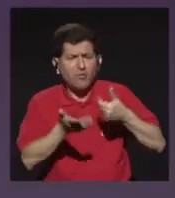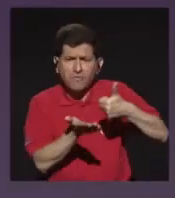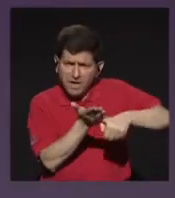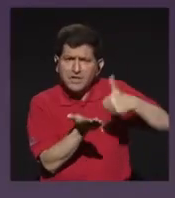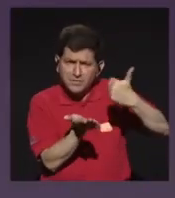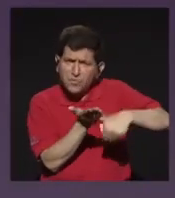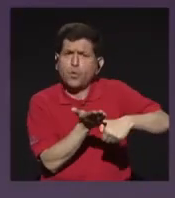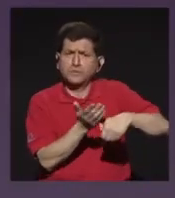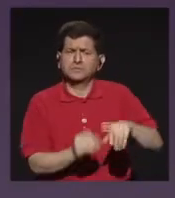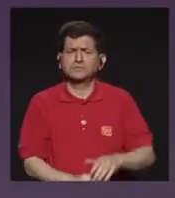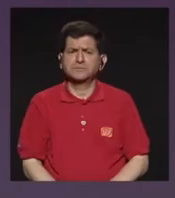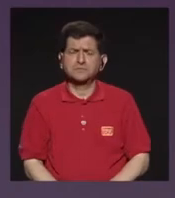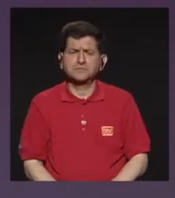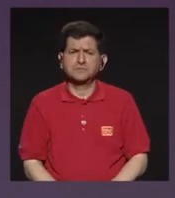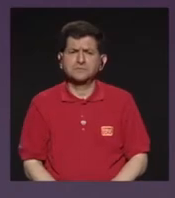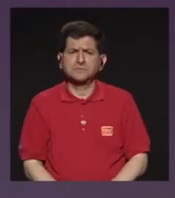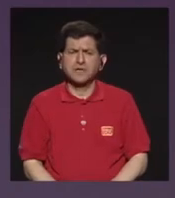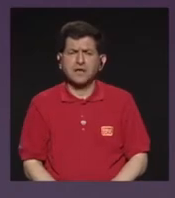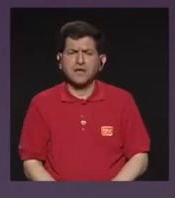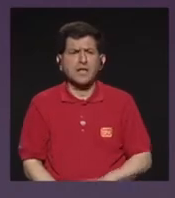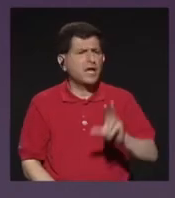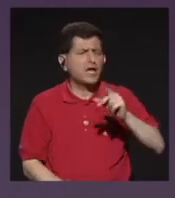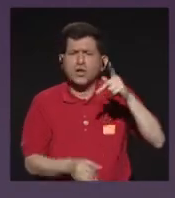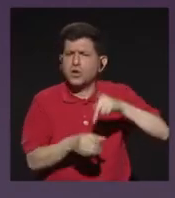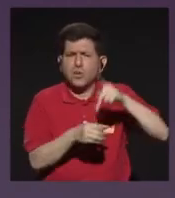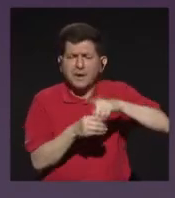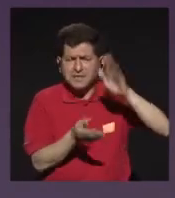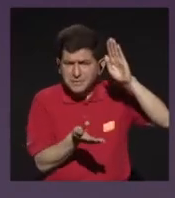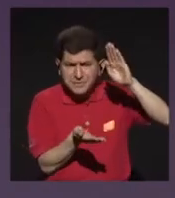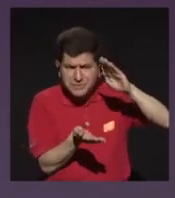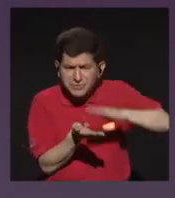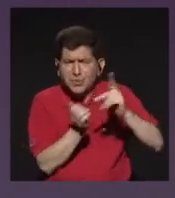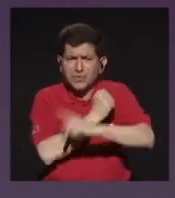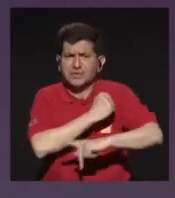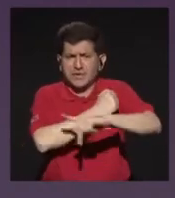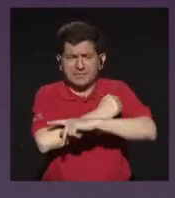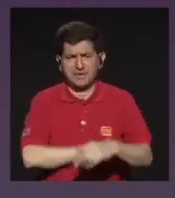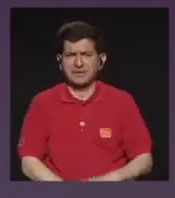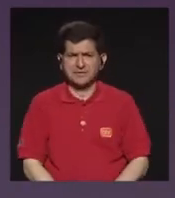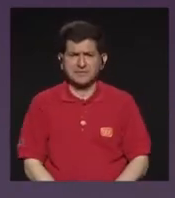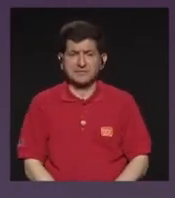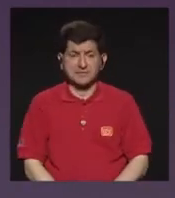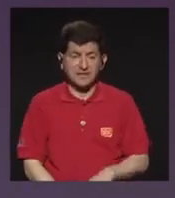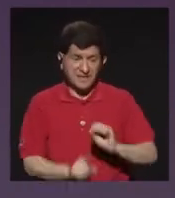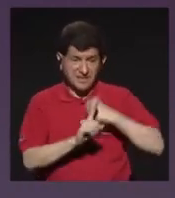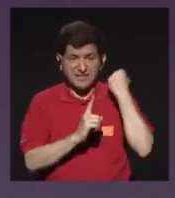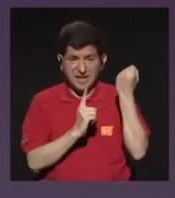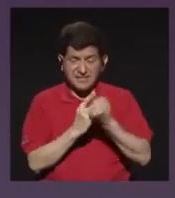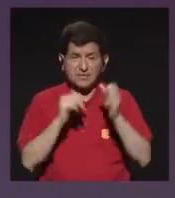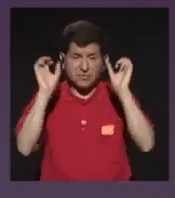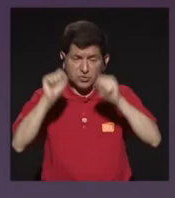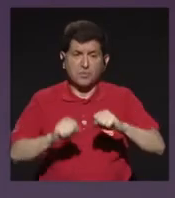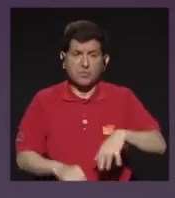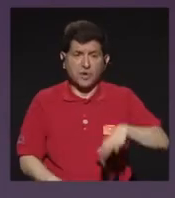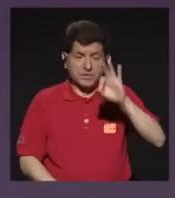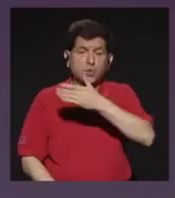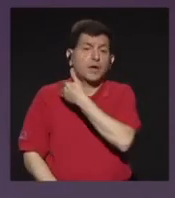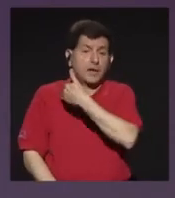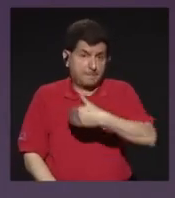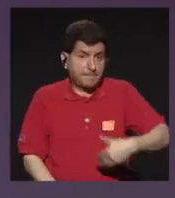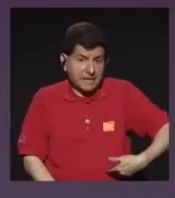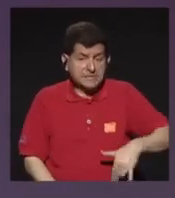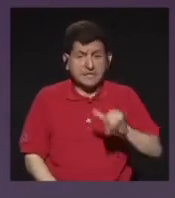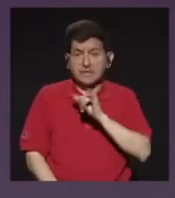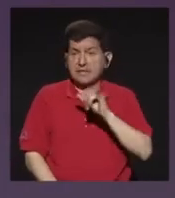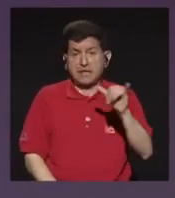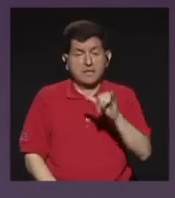votar y que el abstencionismo se baje en este país, que se puede decir que el abstencionismo puede elegir a un presidente y